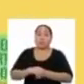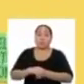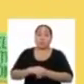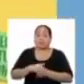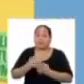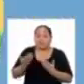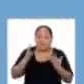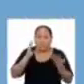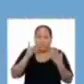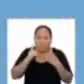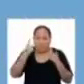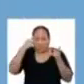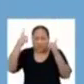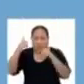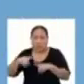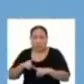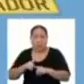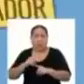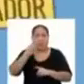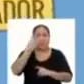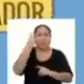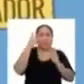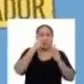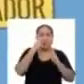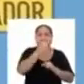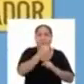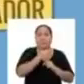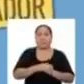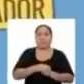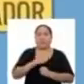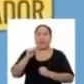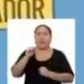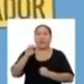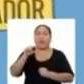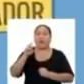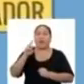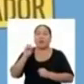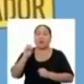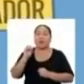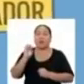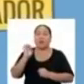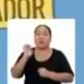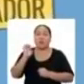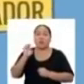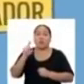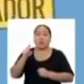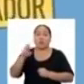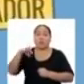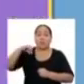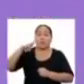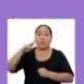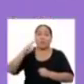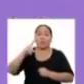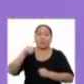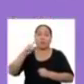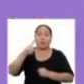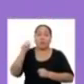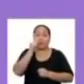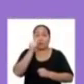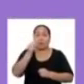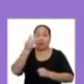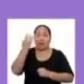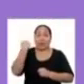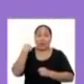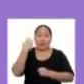puesto de acuerdo con los modelos. Primero veremos este, el modelo agroexportador, que es algo antiguo. En ese entonces,